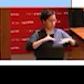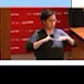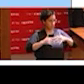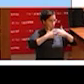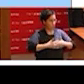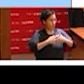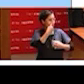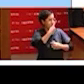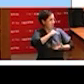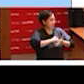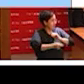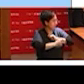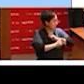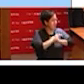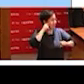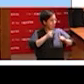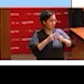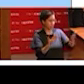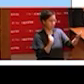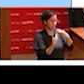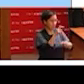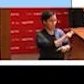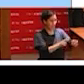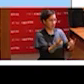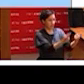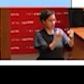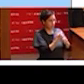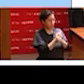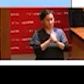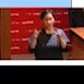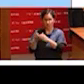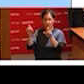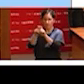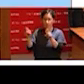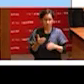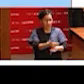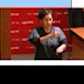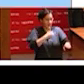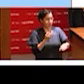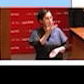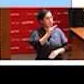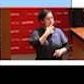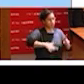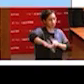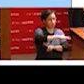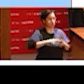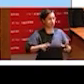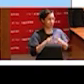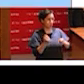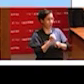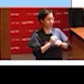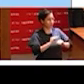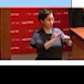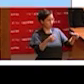estrategia para dirigirnos al colectivo de demandantes y empresas es tener también un conocimiento de Cuál es la realidad sociolaboral del colectivo hacer